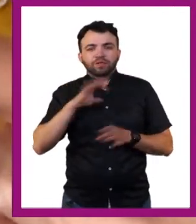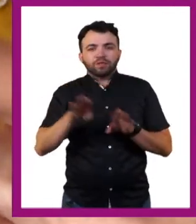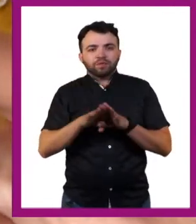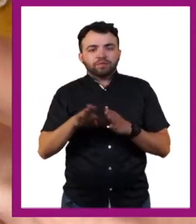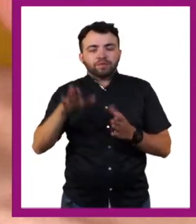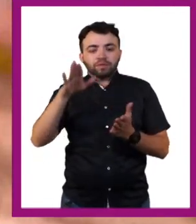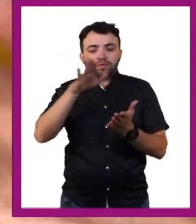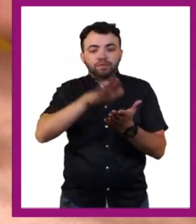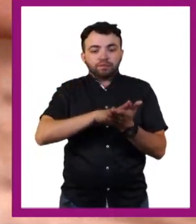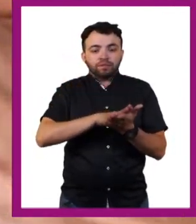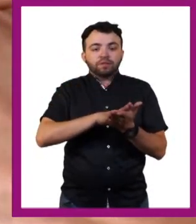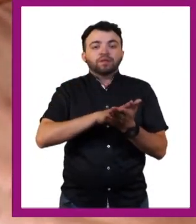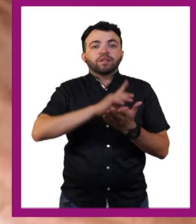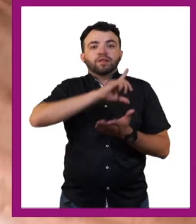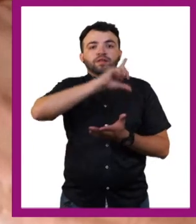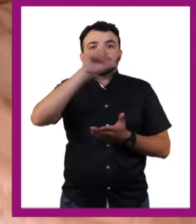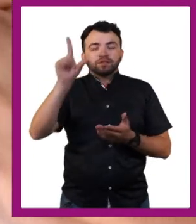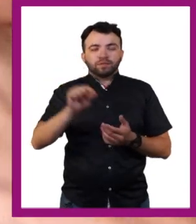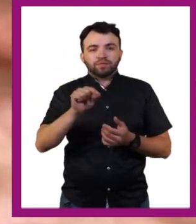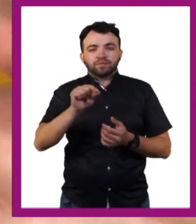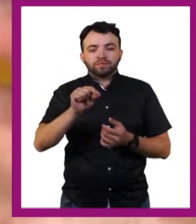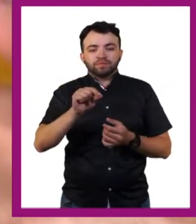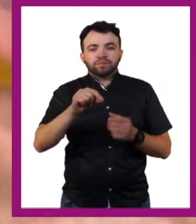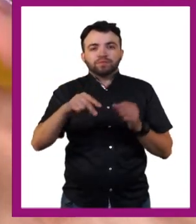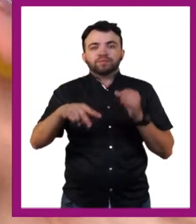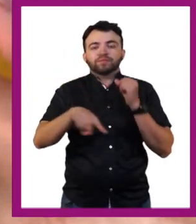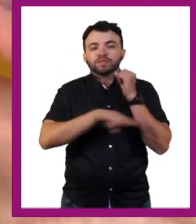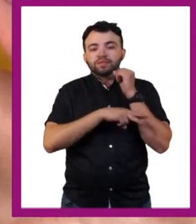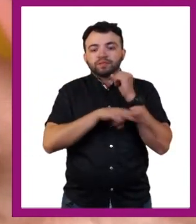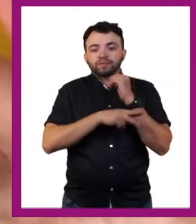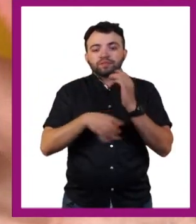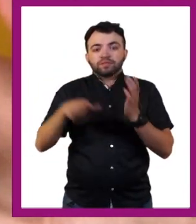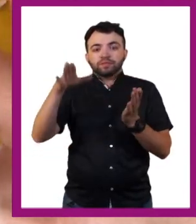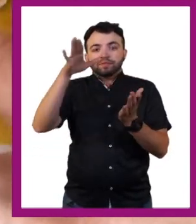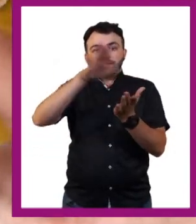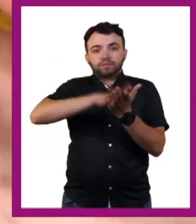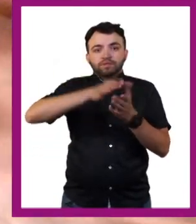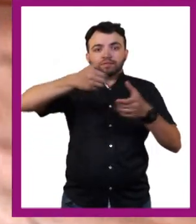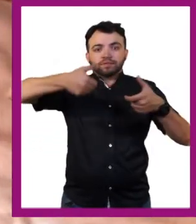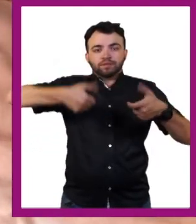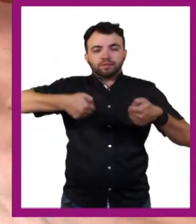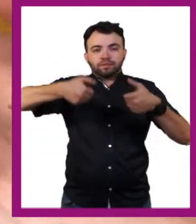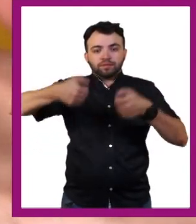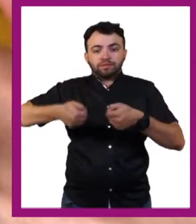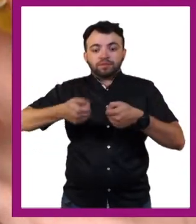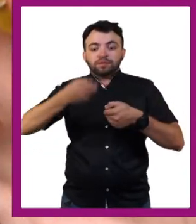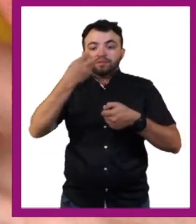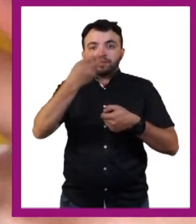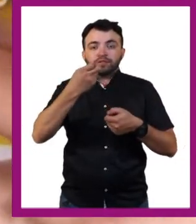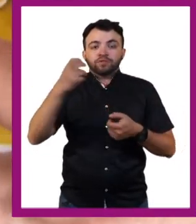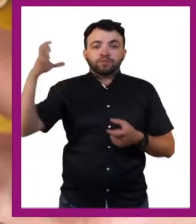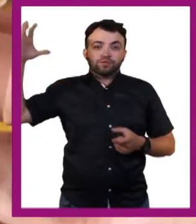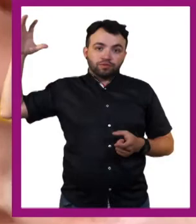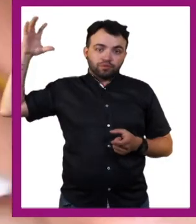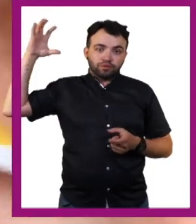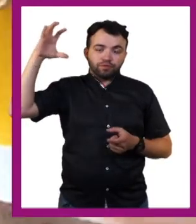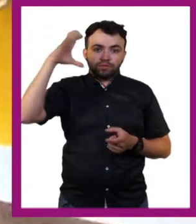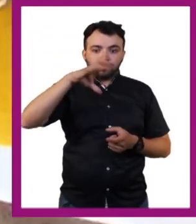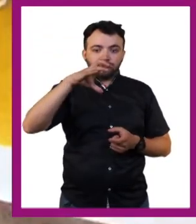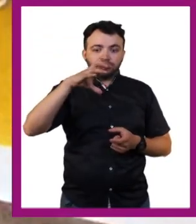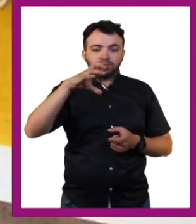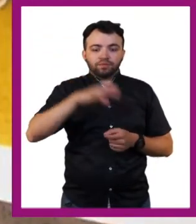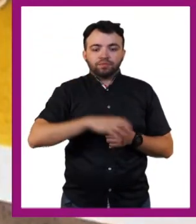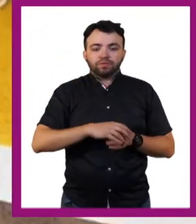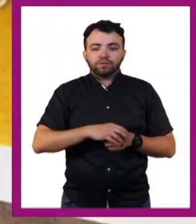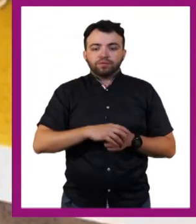papel, le pones encima un vidrio y ya le pones unas grapitas. Y entonces esto lo pones al sol. Lo que